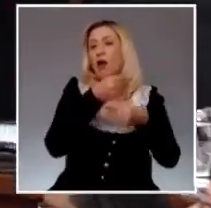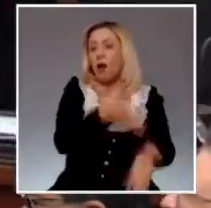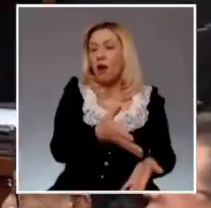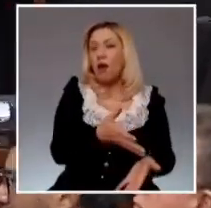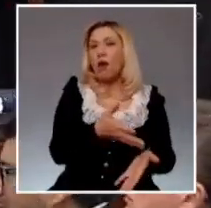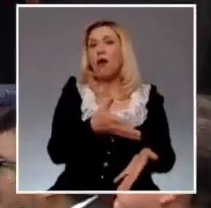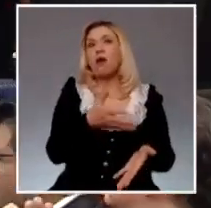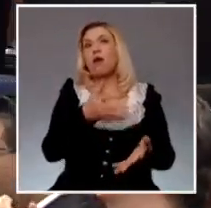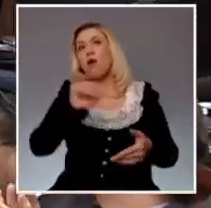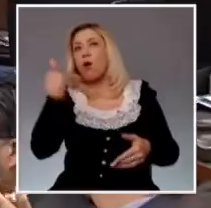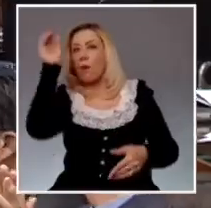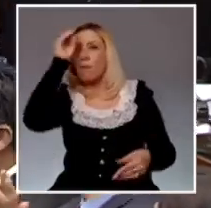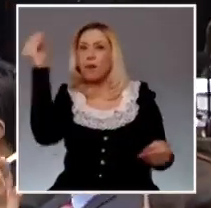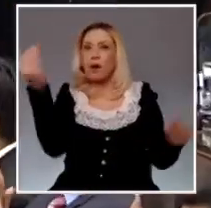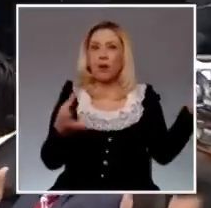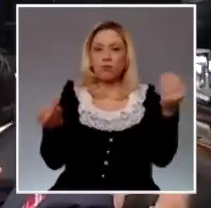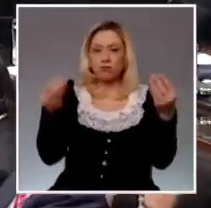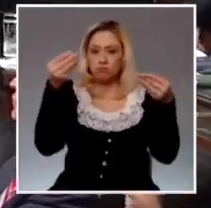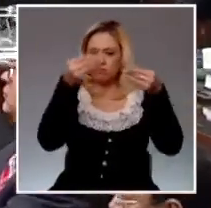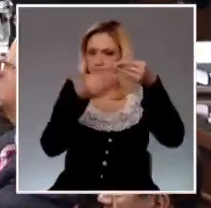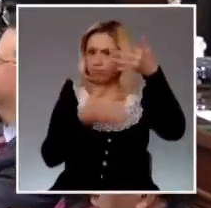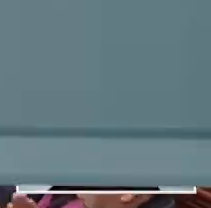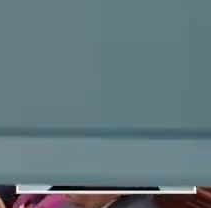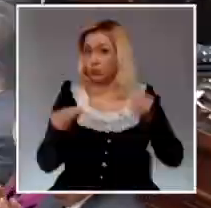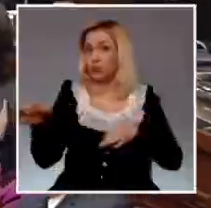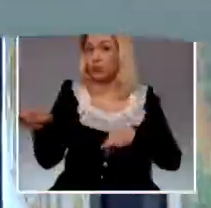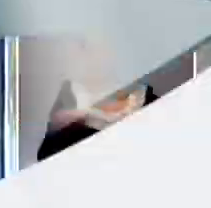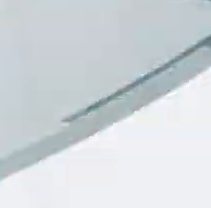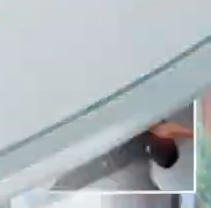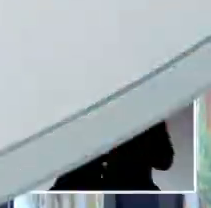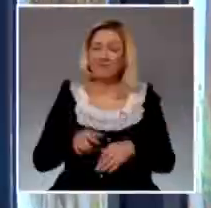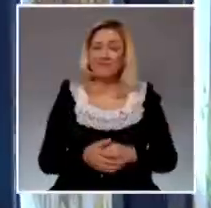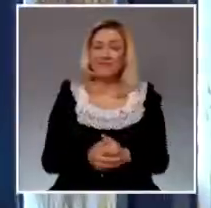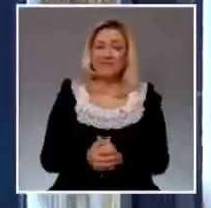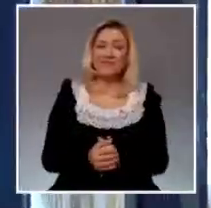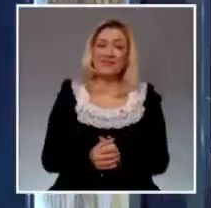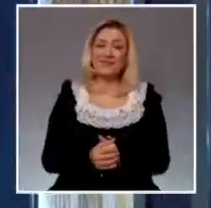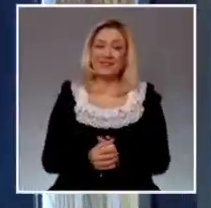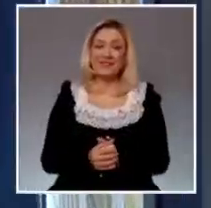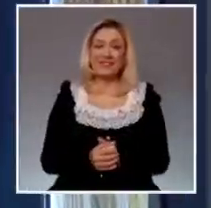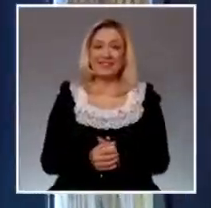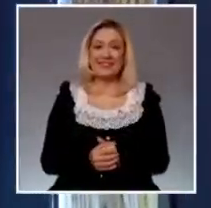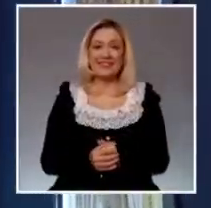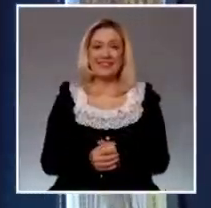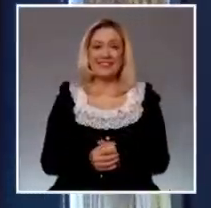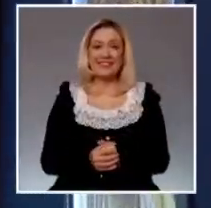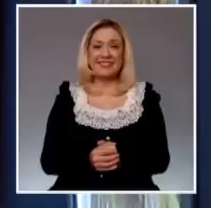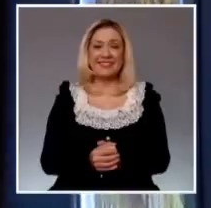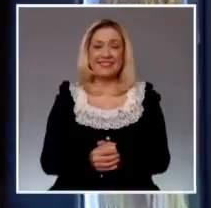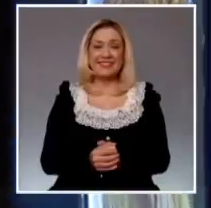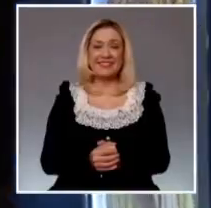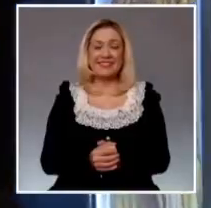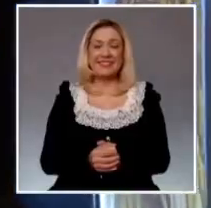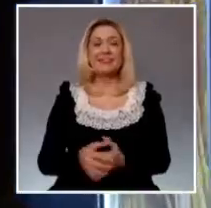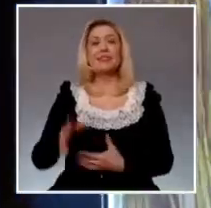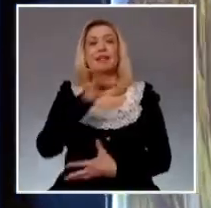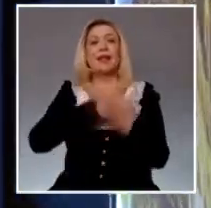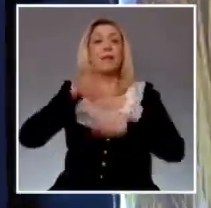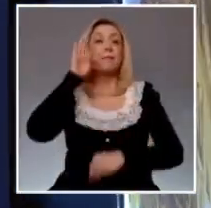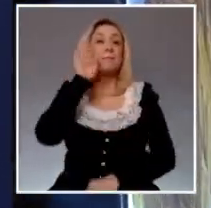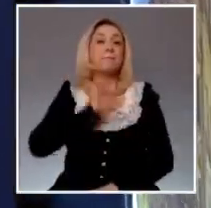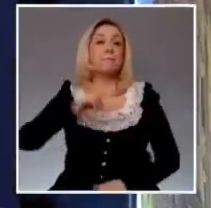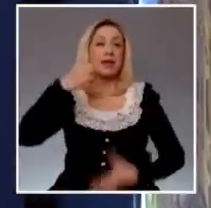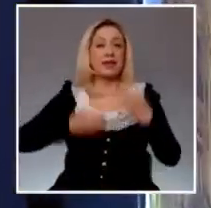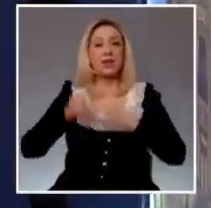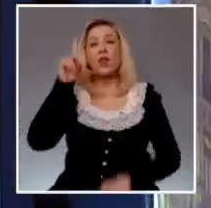Federación, Juan Carlos González. Por su parte, el ministro Alberto Pérez Dayán